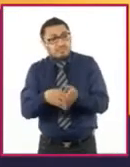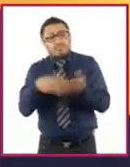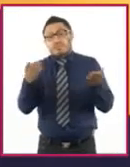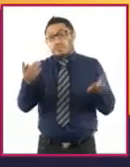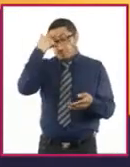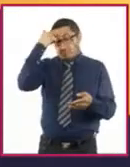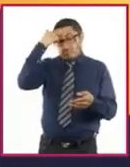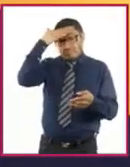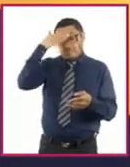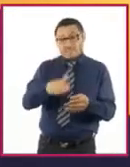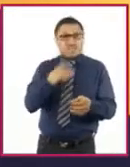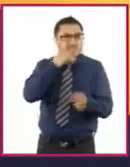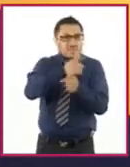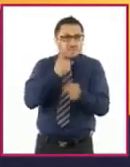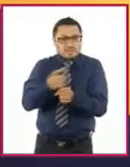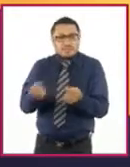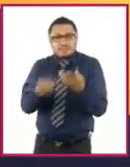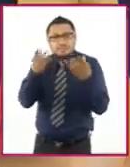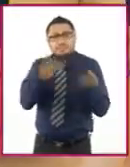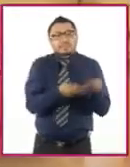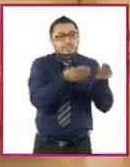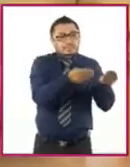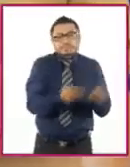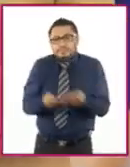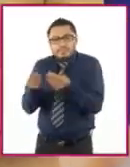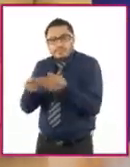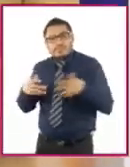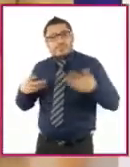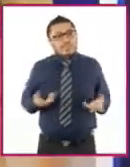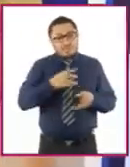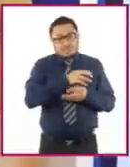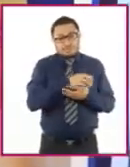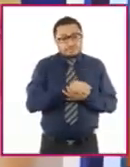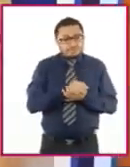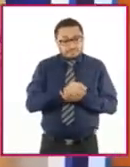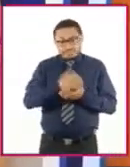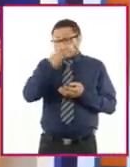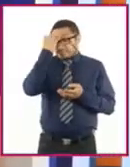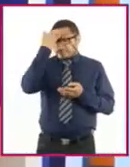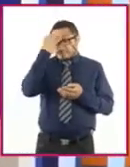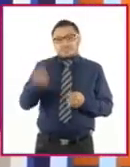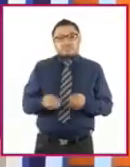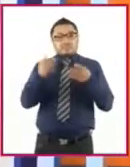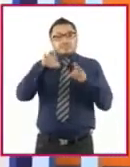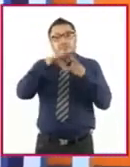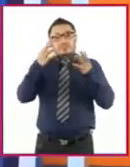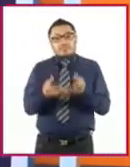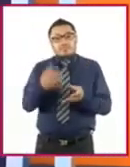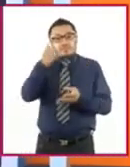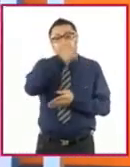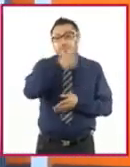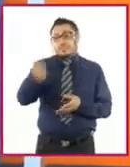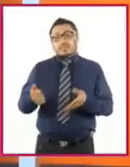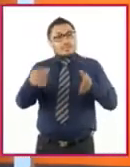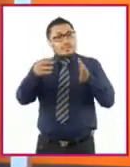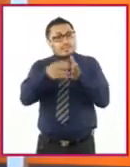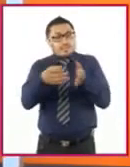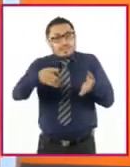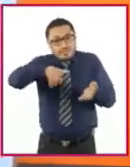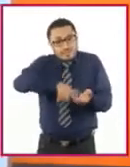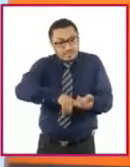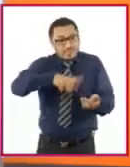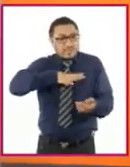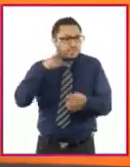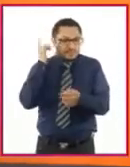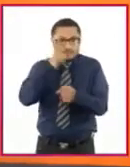cuántas pelotas recibió cada uno? Para poder conocer cuántas pelotas tiene cada caja, tenemos que encontrar el